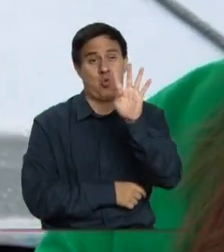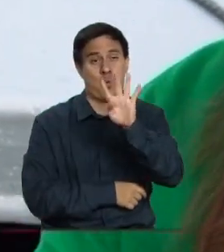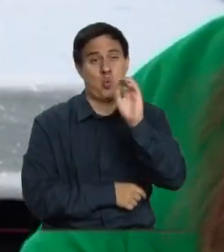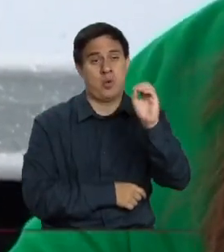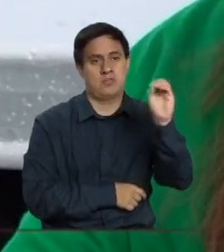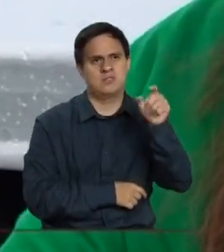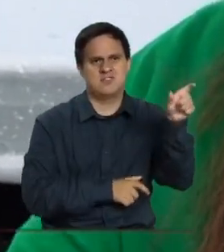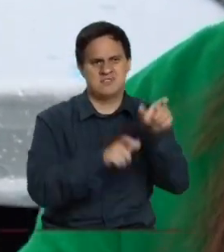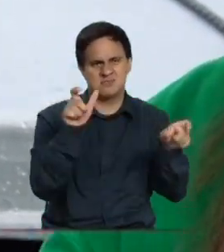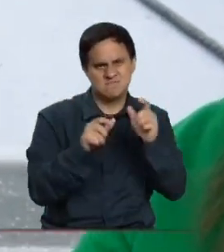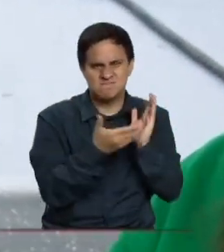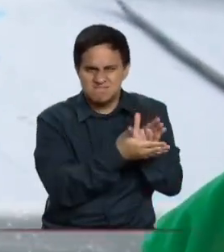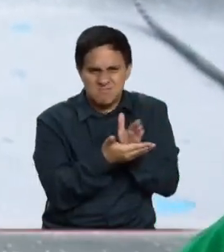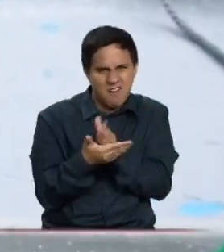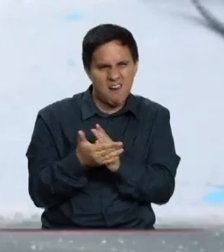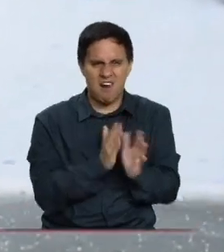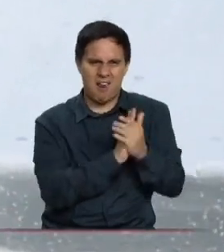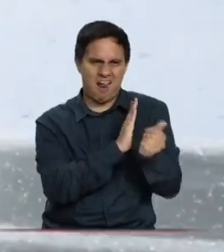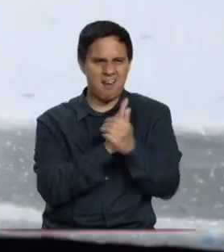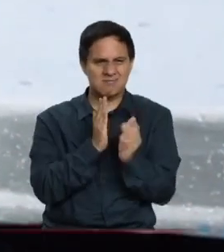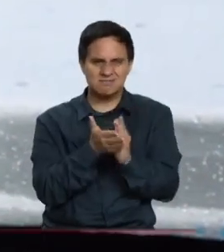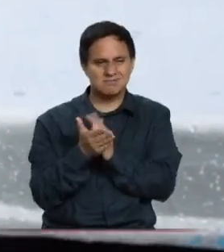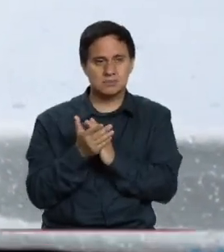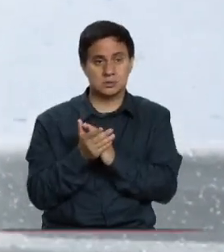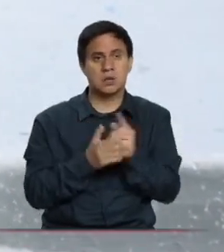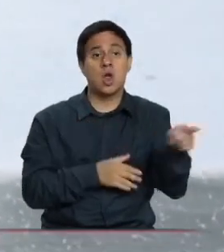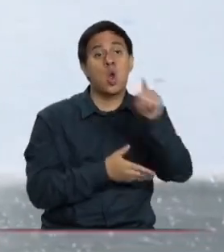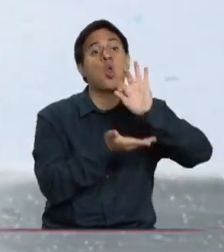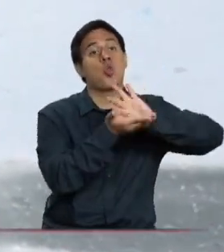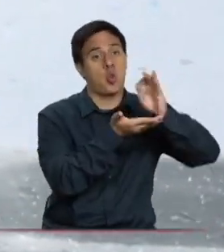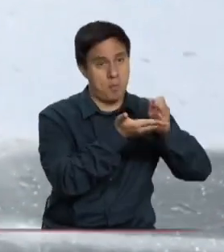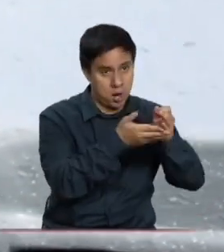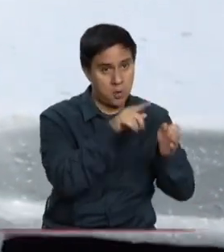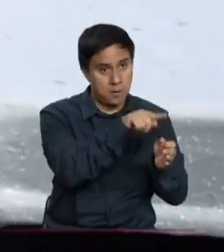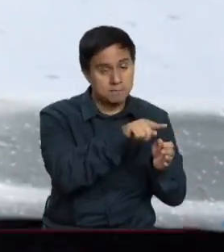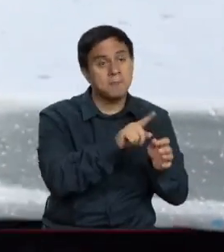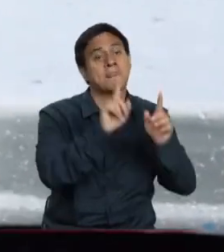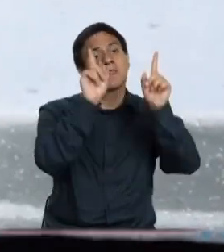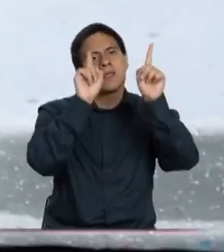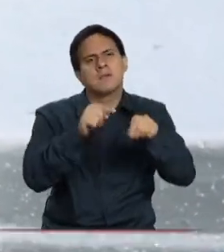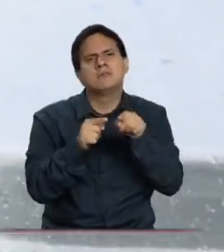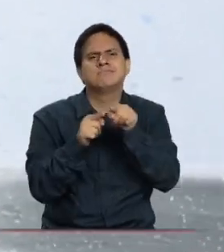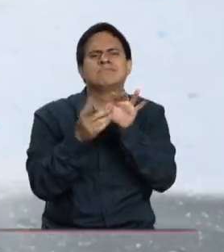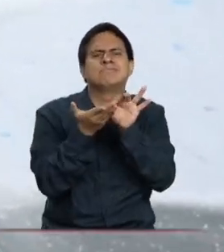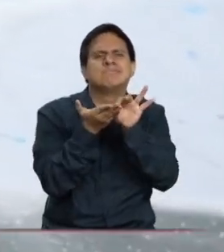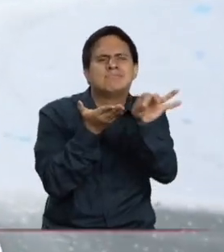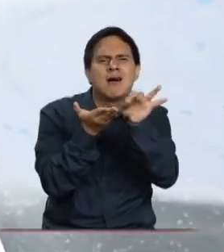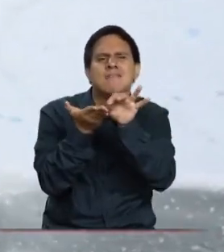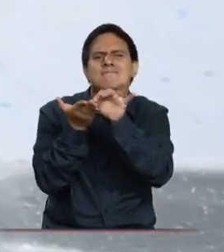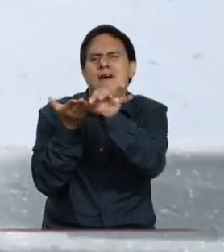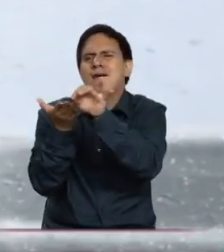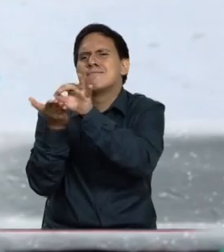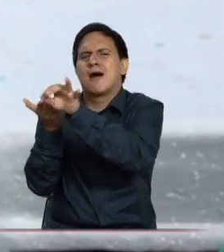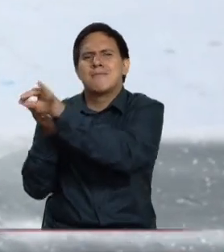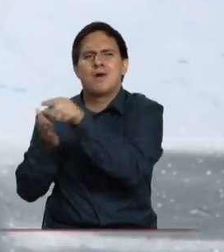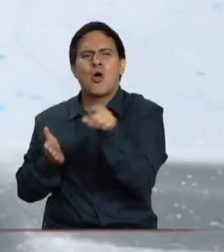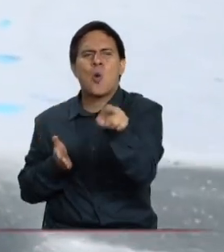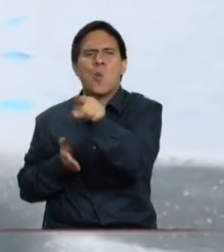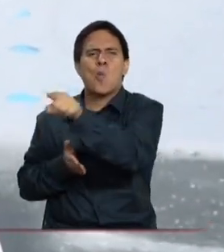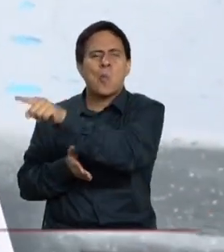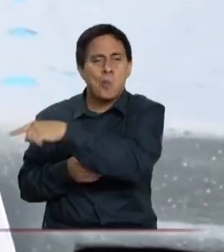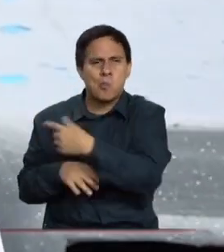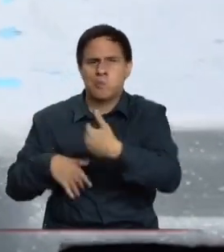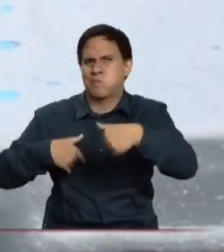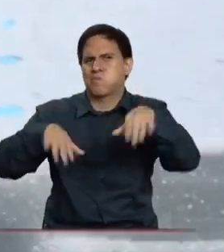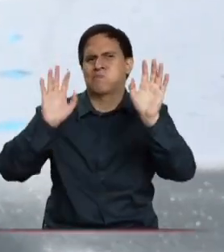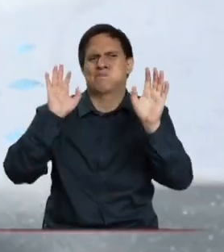porque no solamente tenemos las cocineras de tumaco sino que tenemos todas las de Santa Bárbara las de magí las de Roberto las